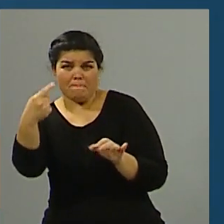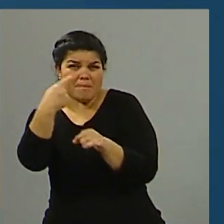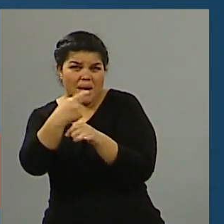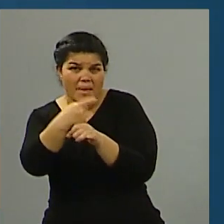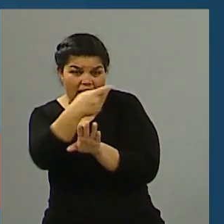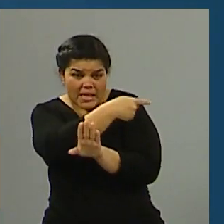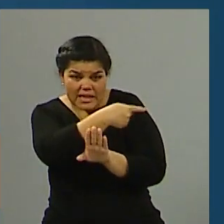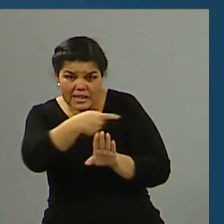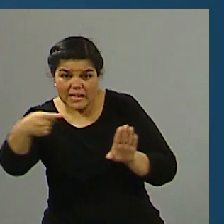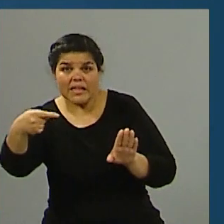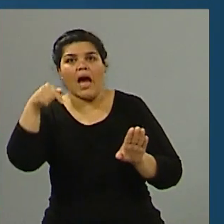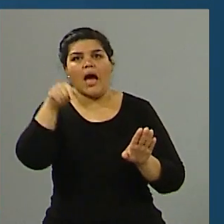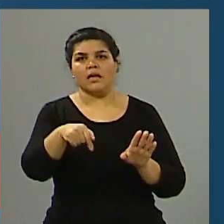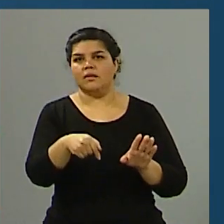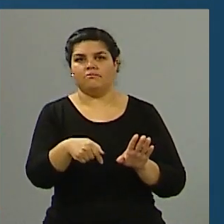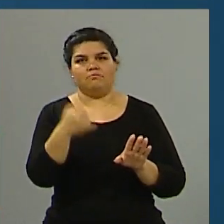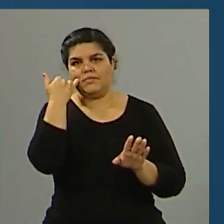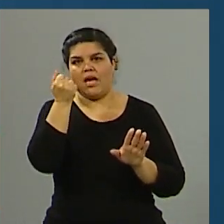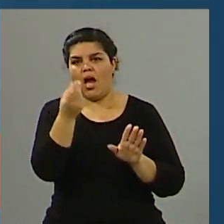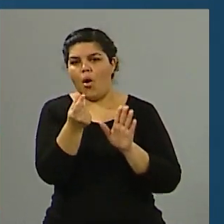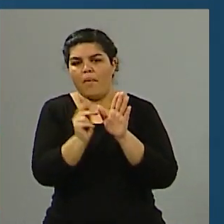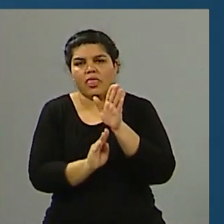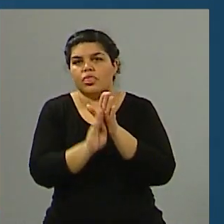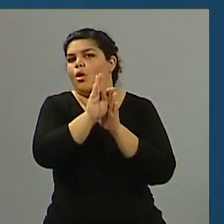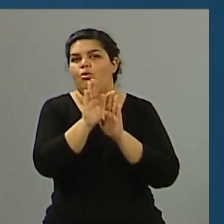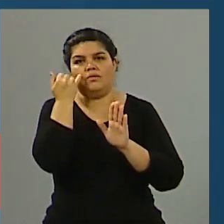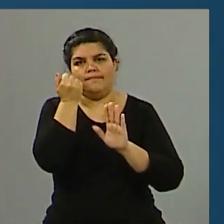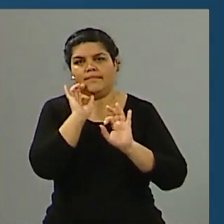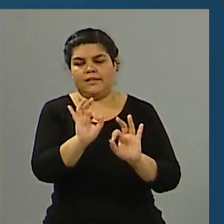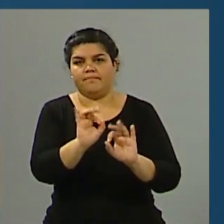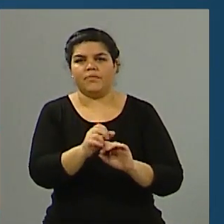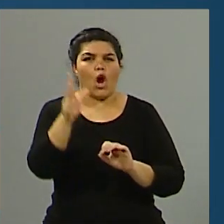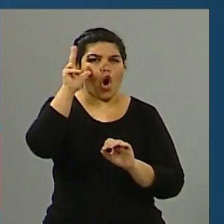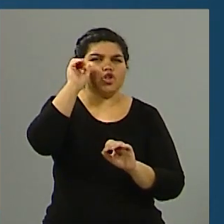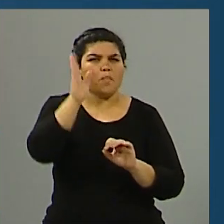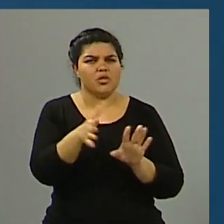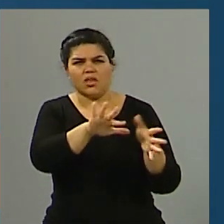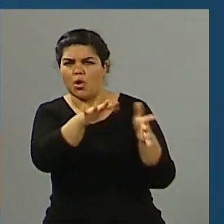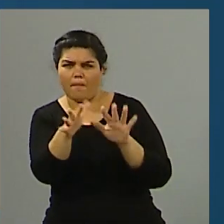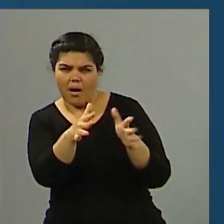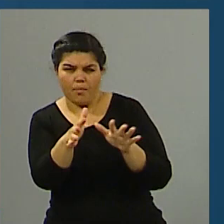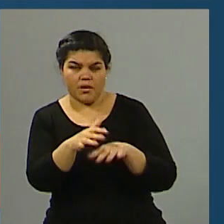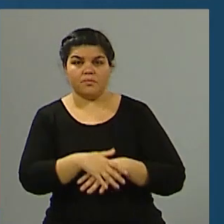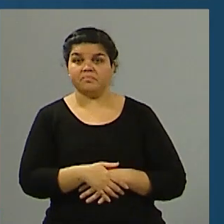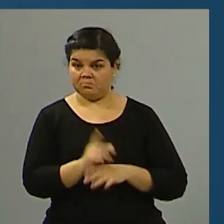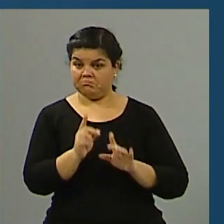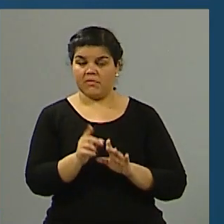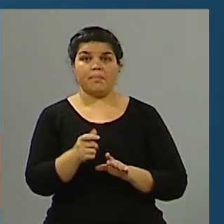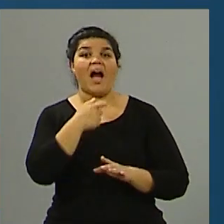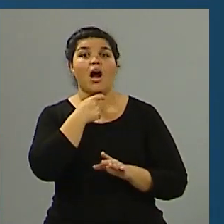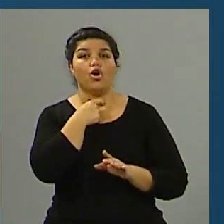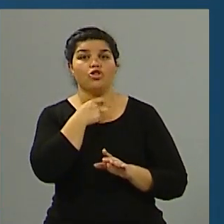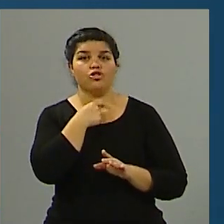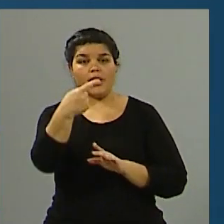quieren que ya naturalicemos que todos los meses tenemos un aumento aproximadamente en un 8%. Sí. Eso fue la primera semana de